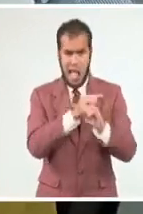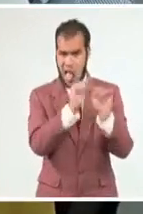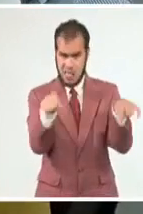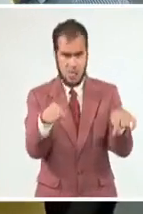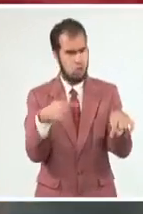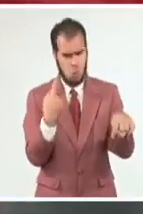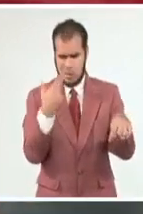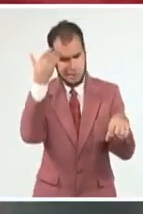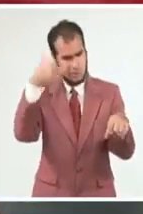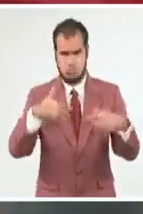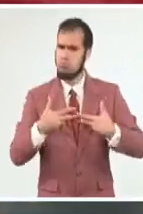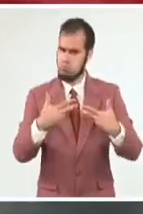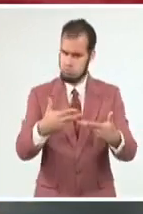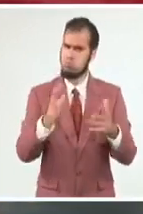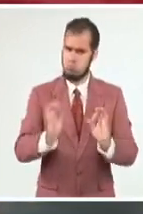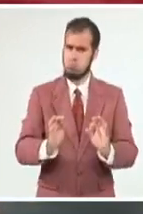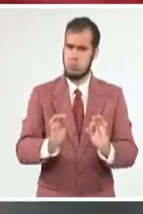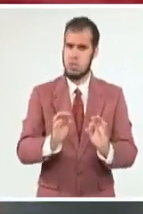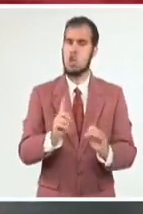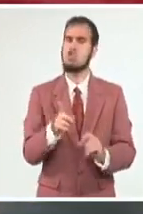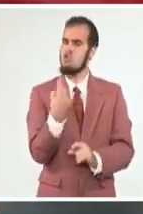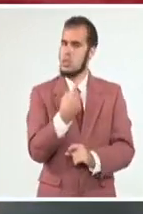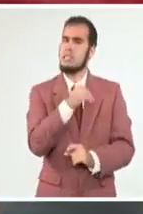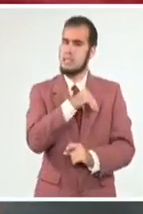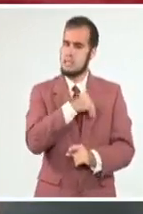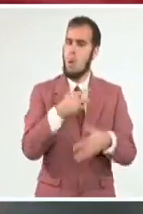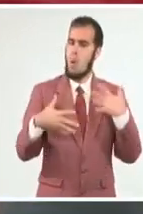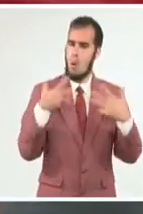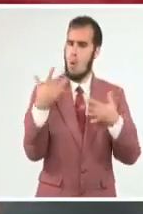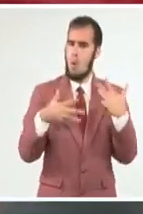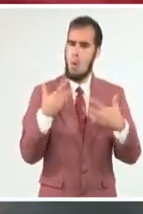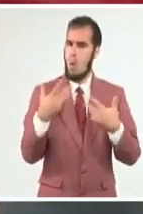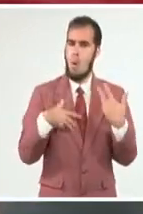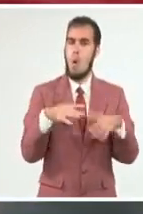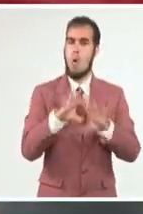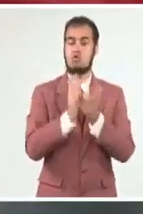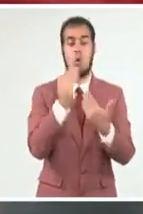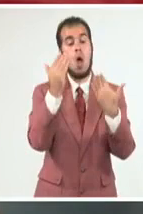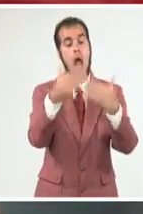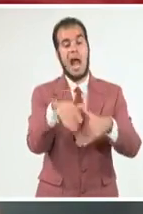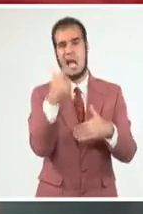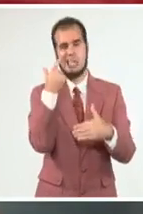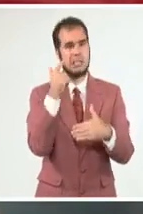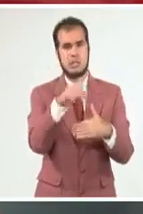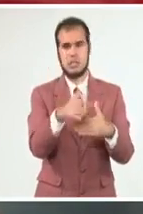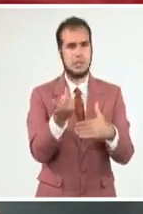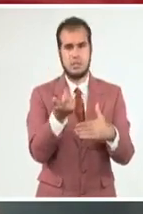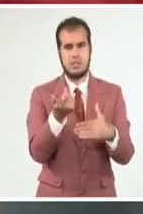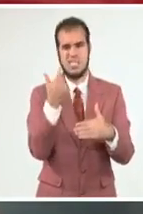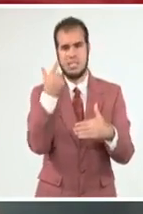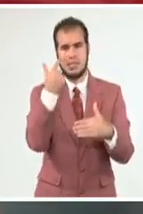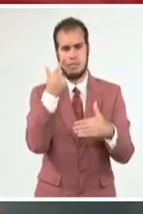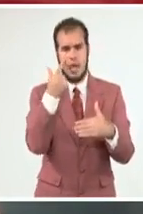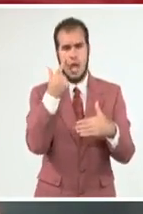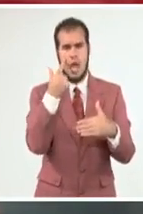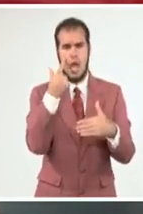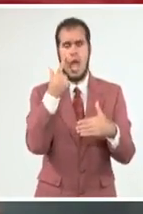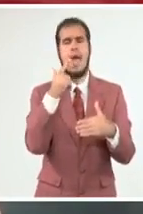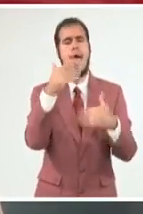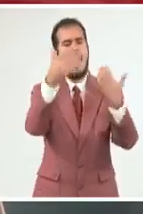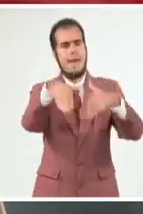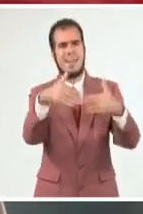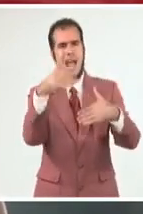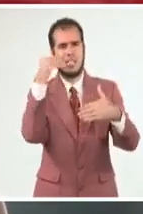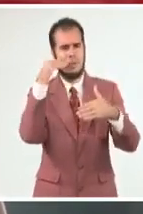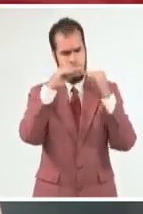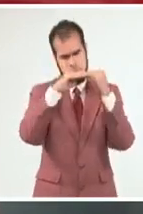necesario. Y estamos contentos por esas calles que hoy nos están brindando, esas aceras, todo un